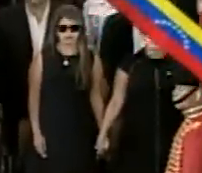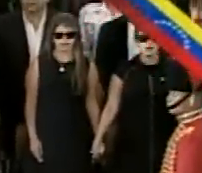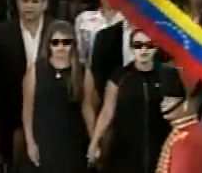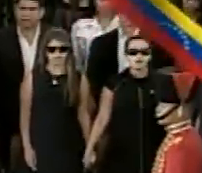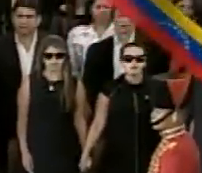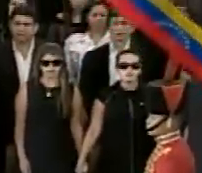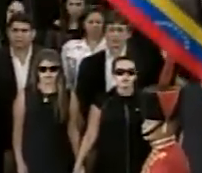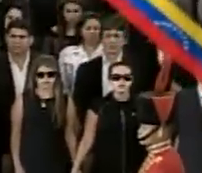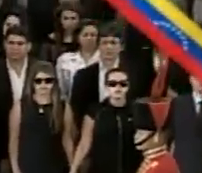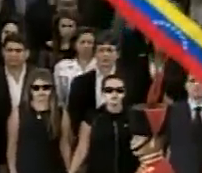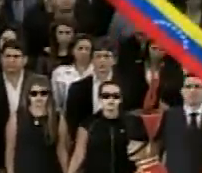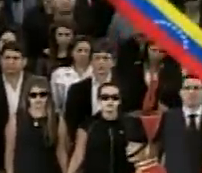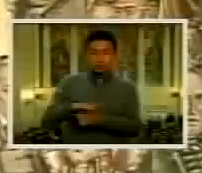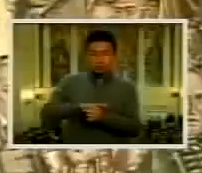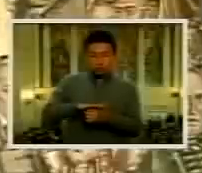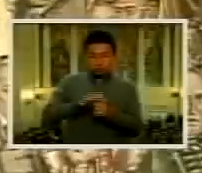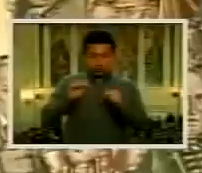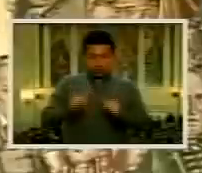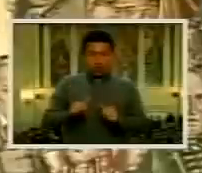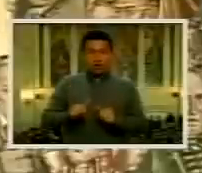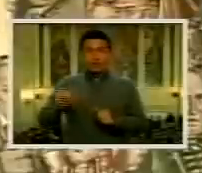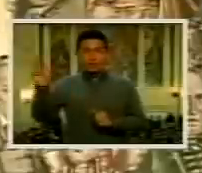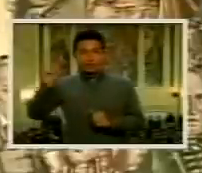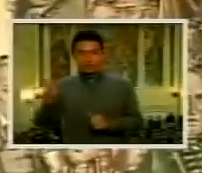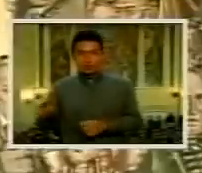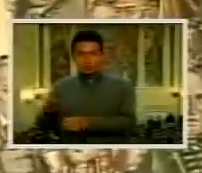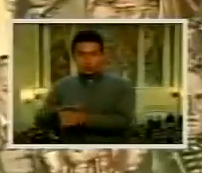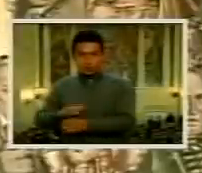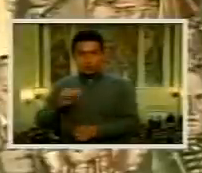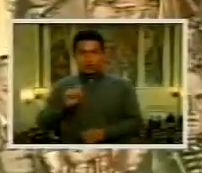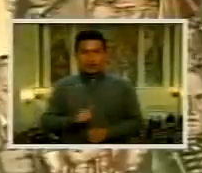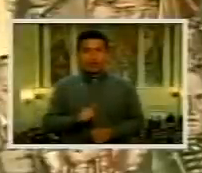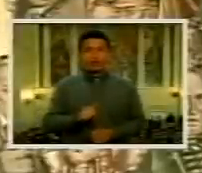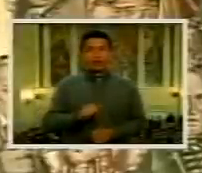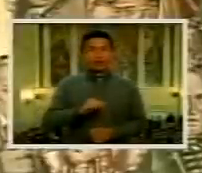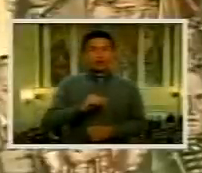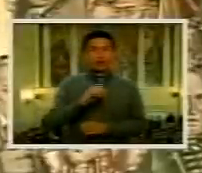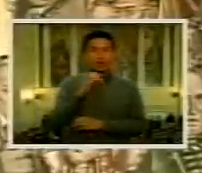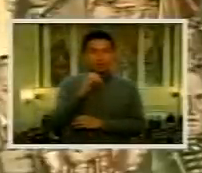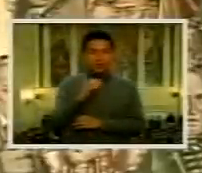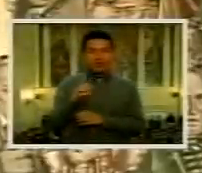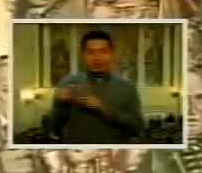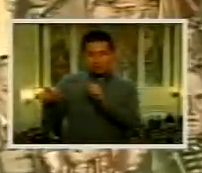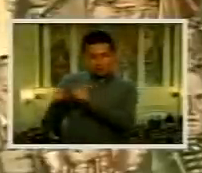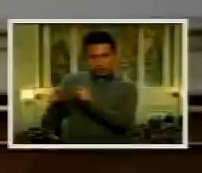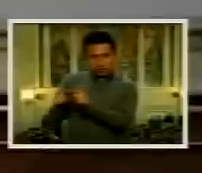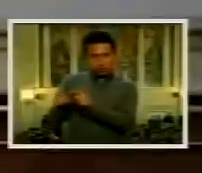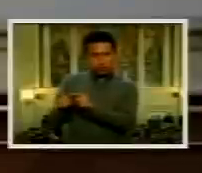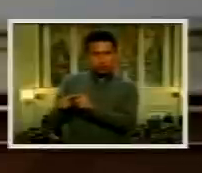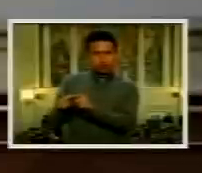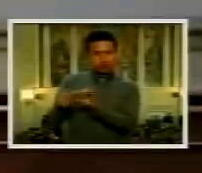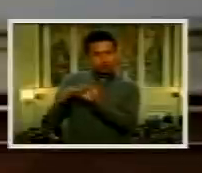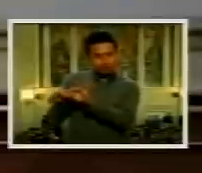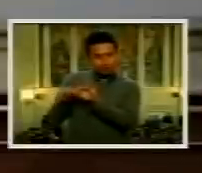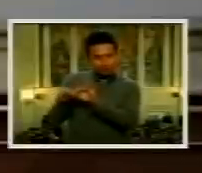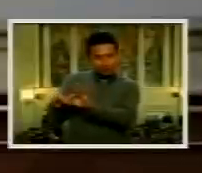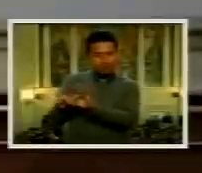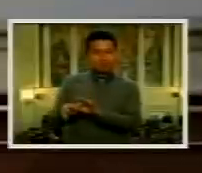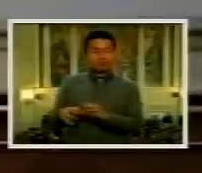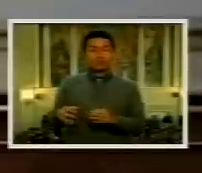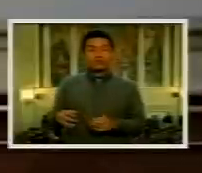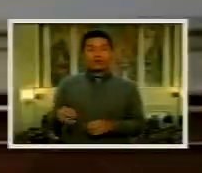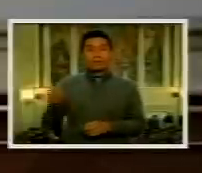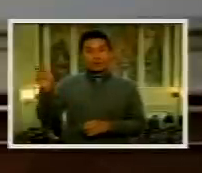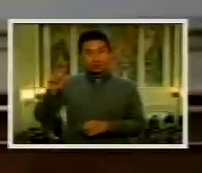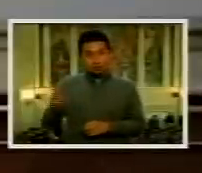Latina han ignorado estas faltas y pidió apoyo. En estas horas, mi país, Venezuela,